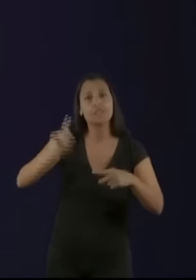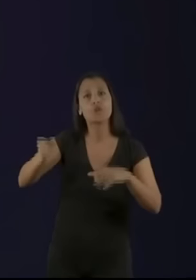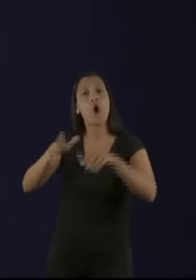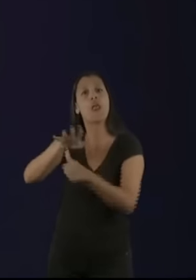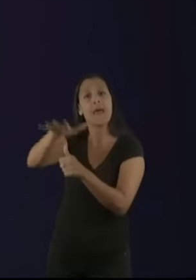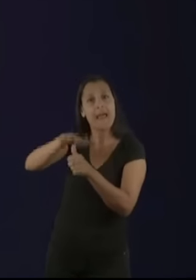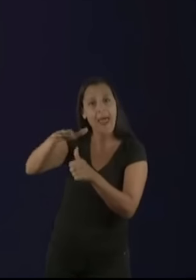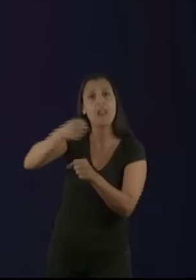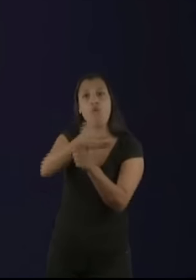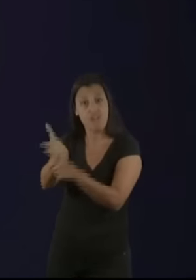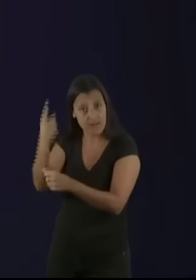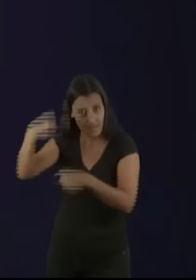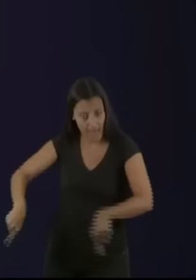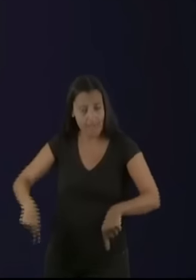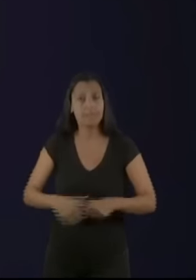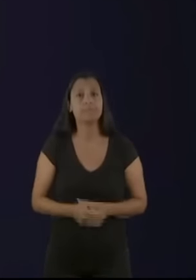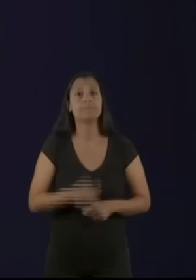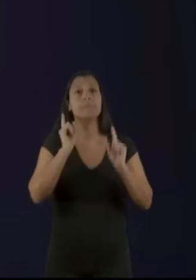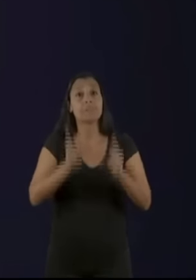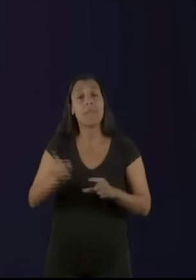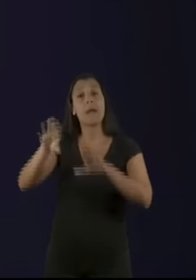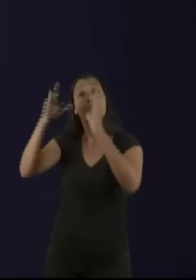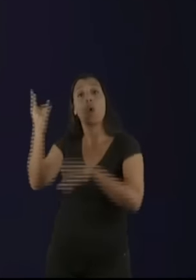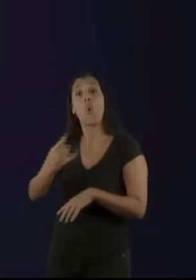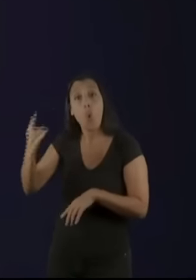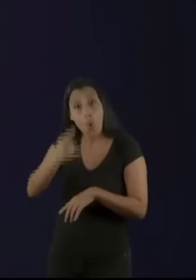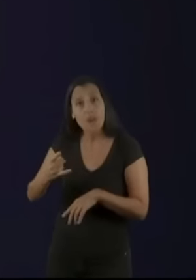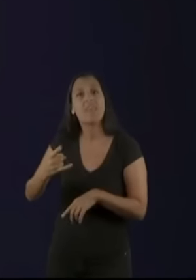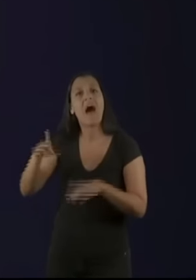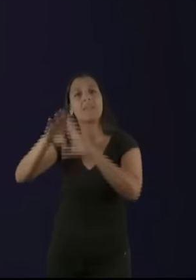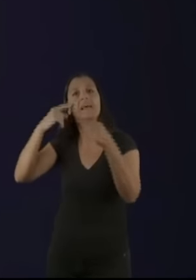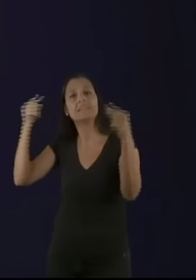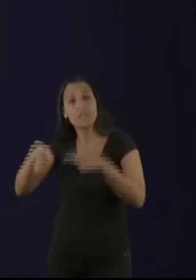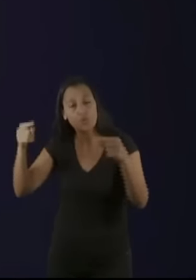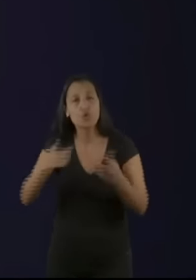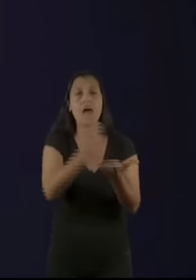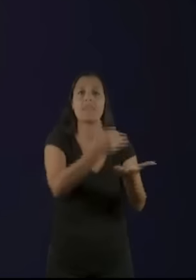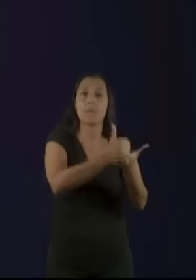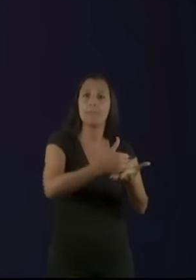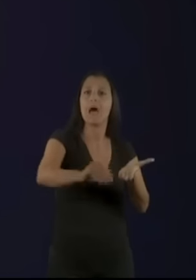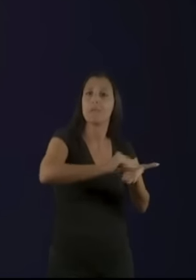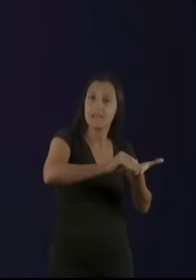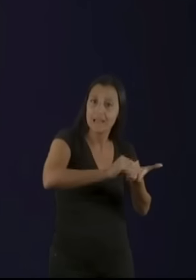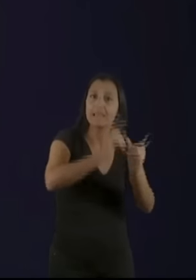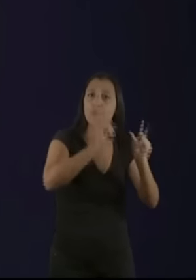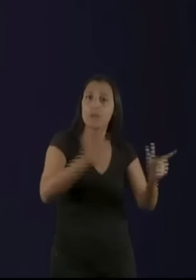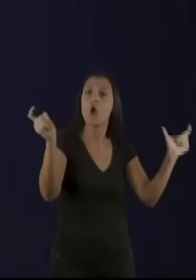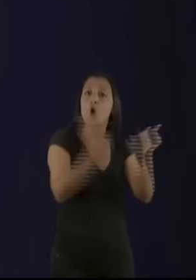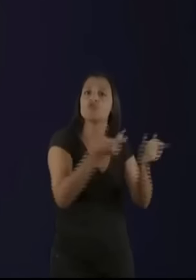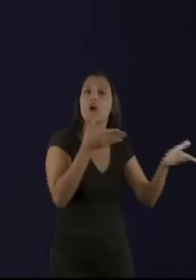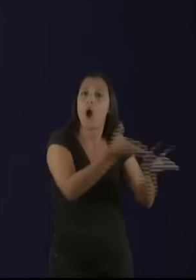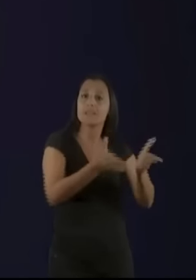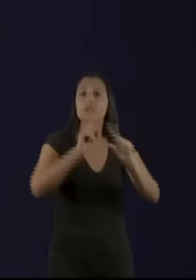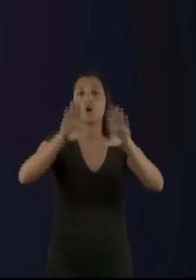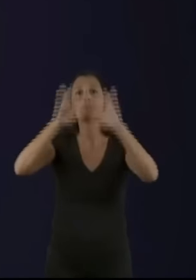y diversidad eh la unidad de despacho la unidad de transparencia institucional el departamento de asistencia administrativa y de gestión del Consejo asesor y el